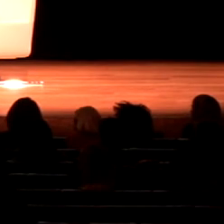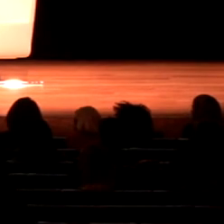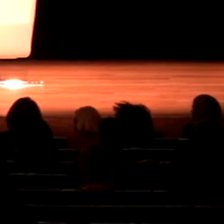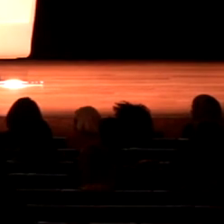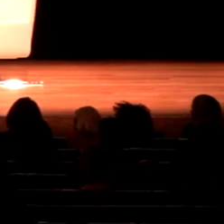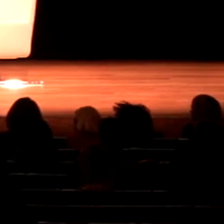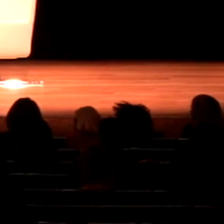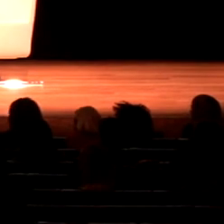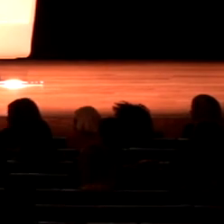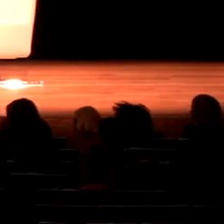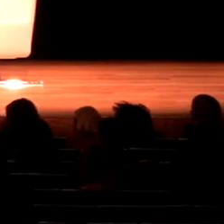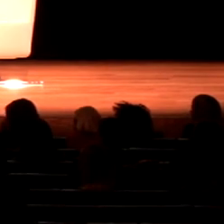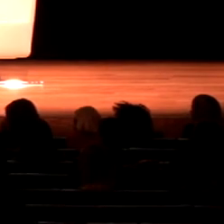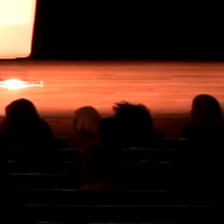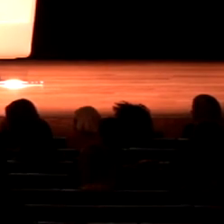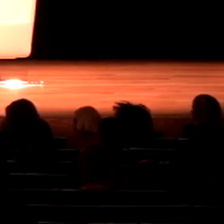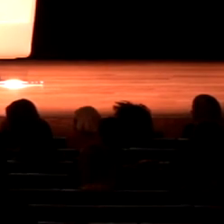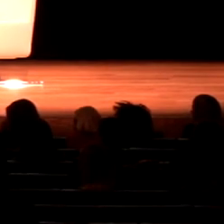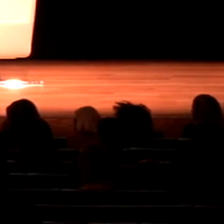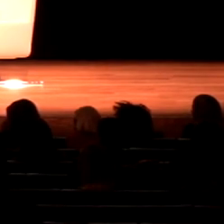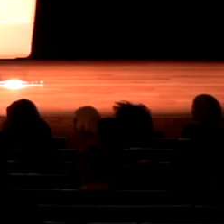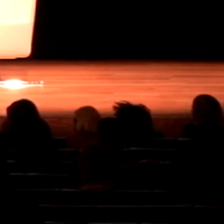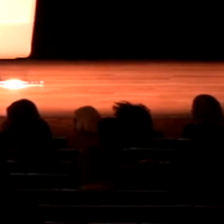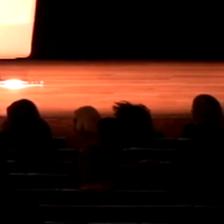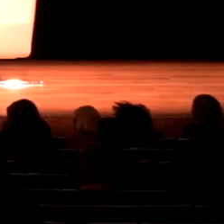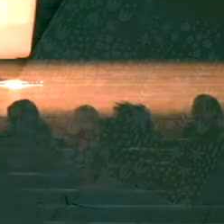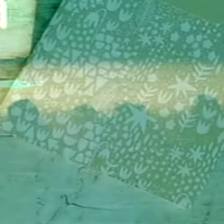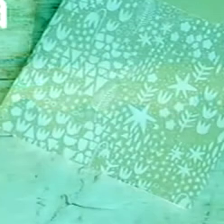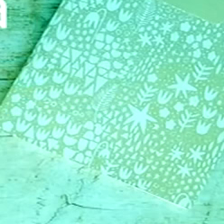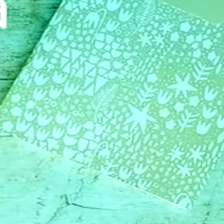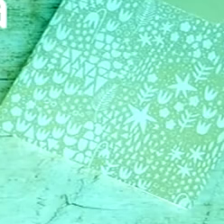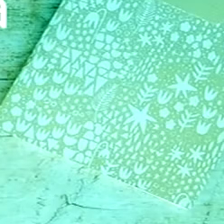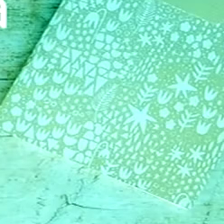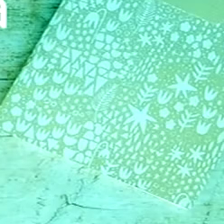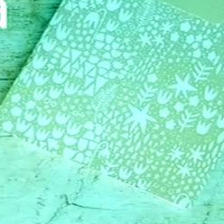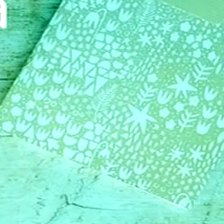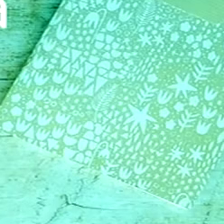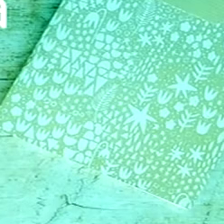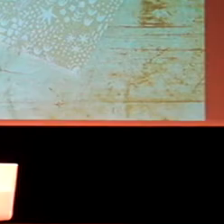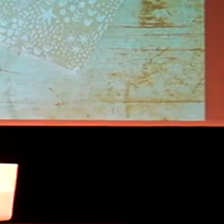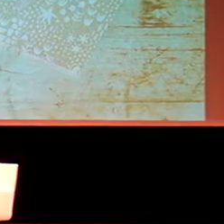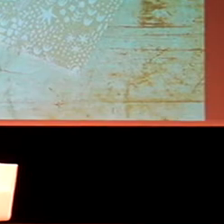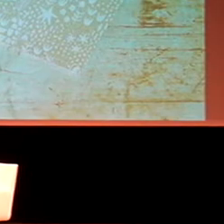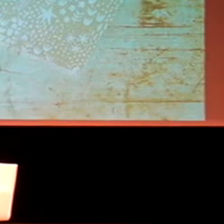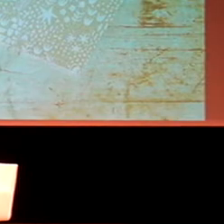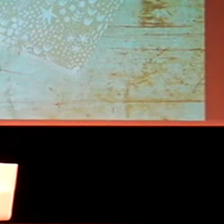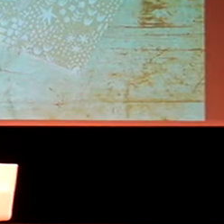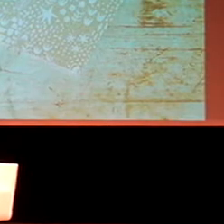Amaia Juaniz, eta presentazion de Mariako Yolanda Martínez zuzendaria.